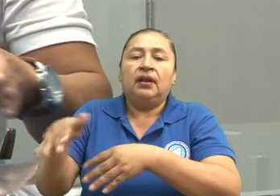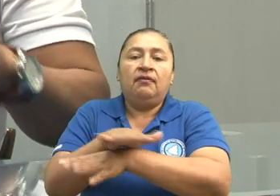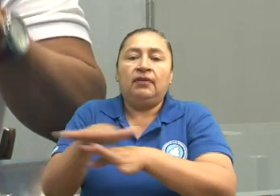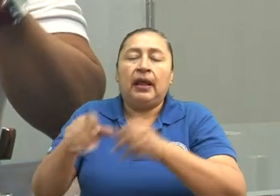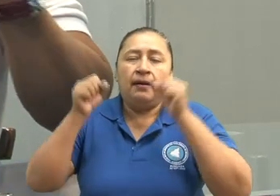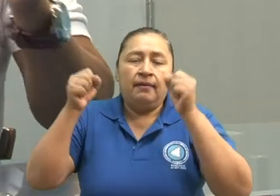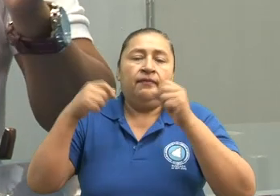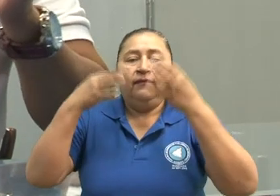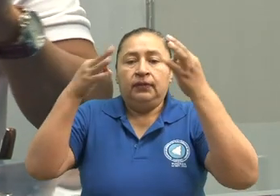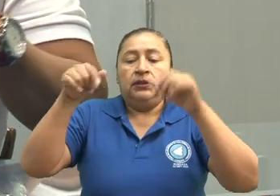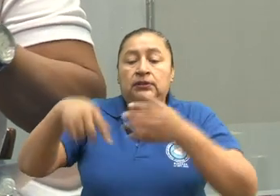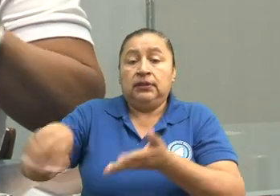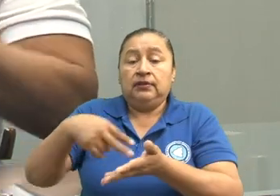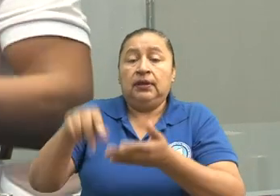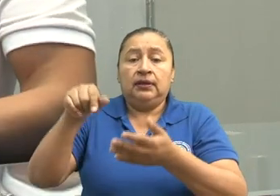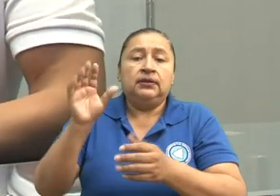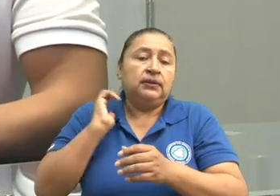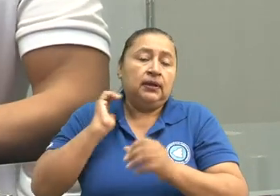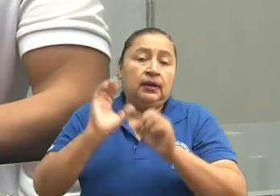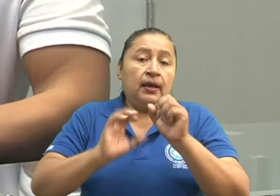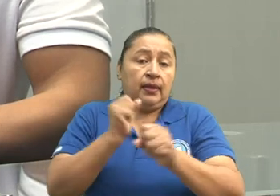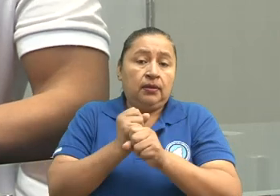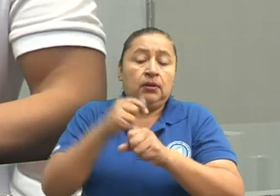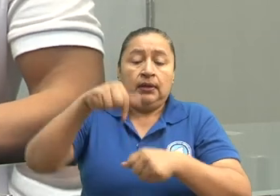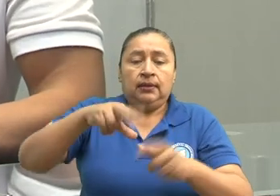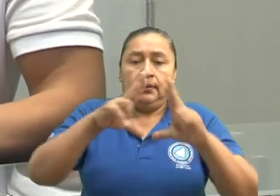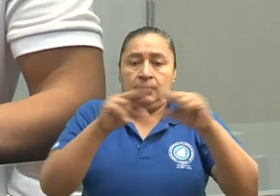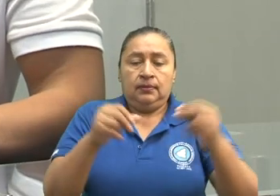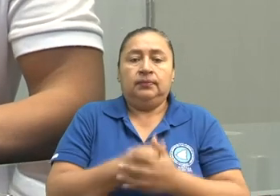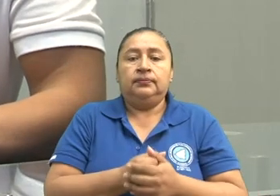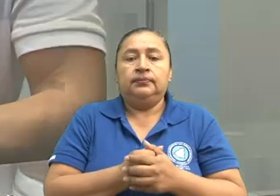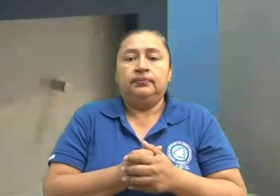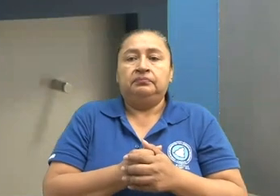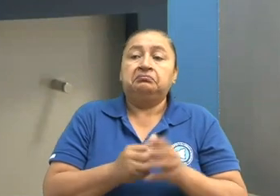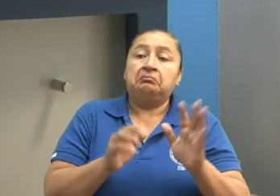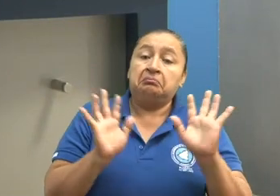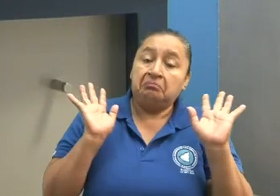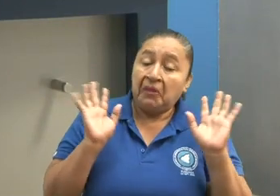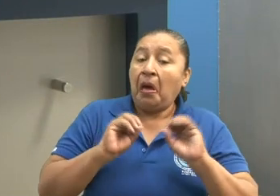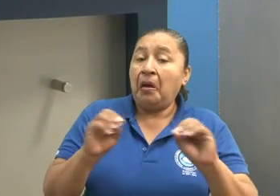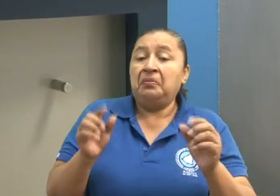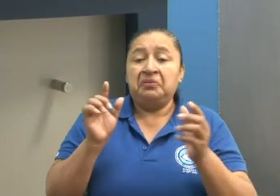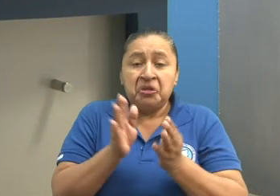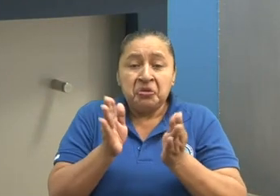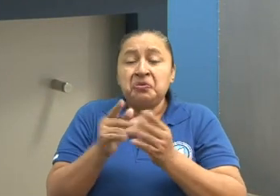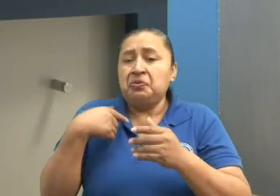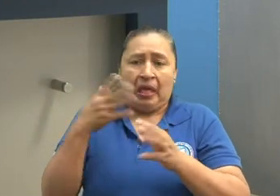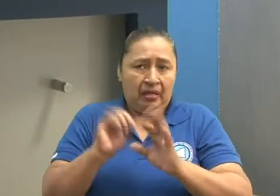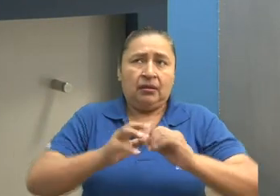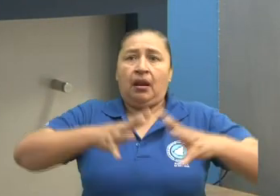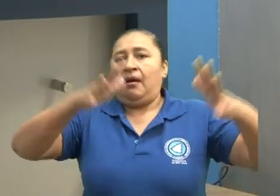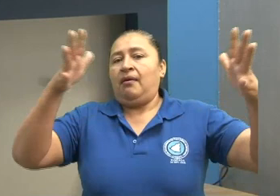cerrar en grande esta fiesta que se hace año con año en Nicaragua. Nada pequeño, todo siempre grande en Salvador Allende,